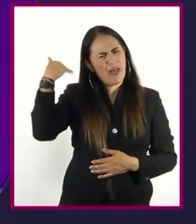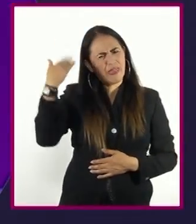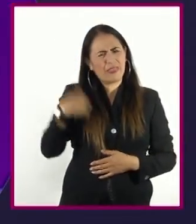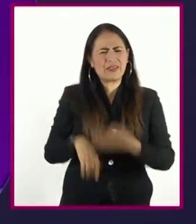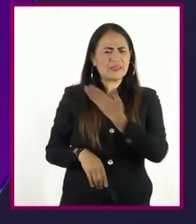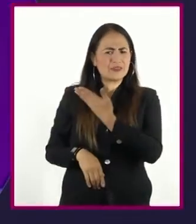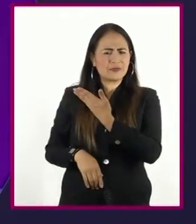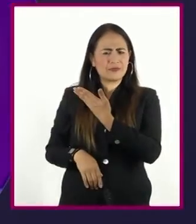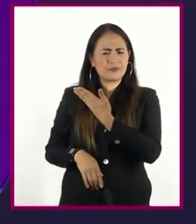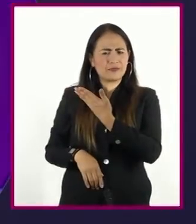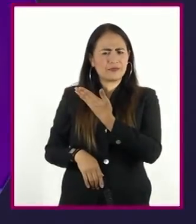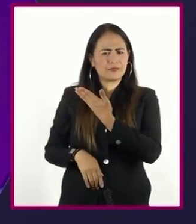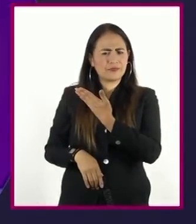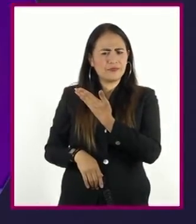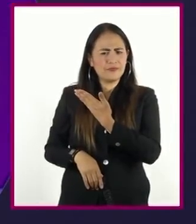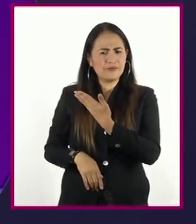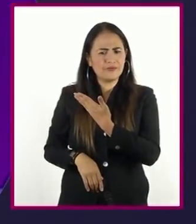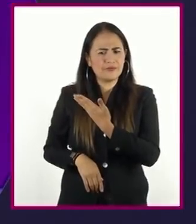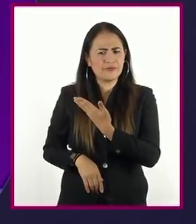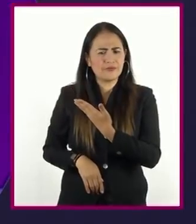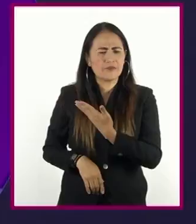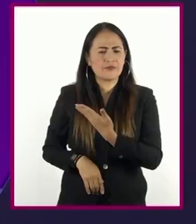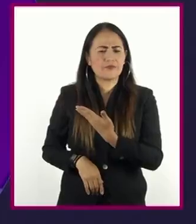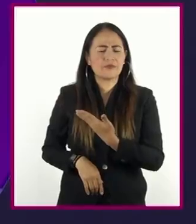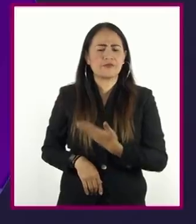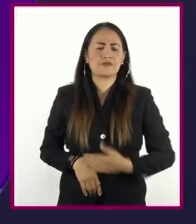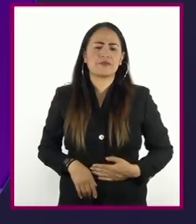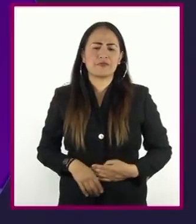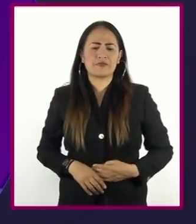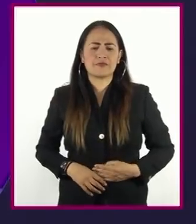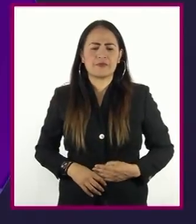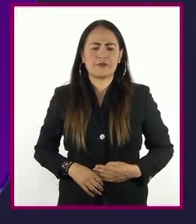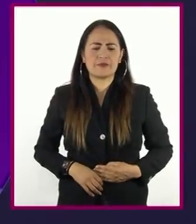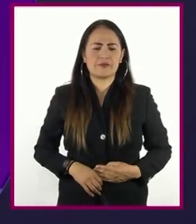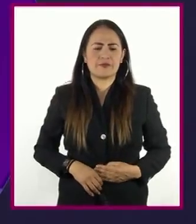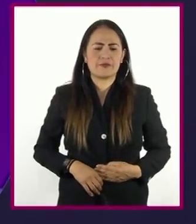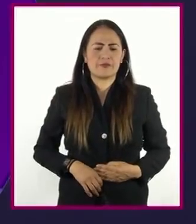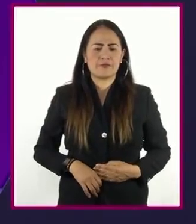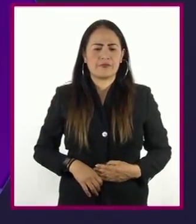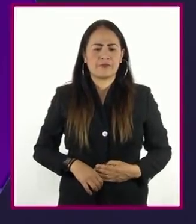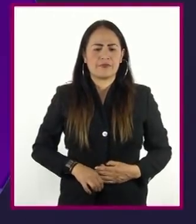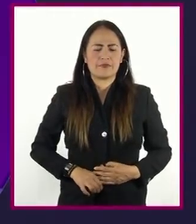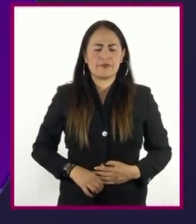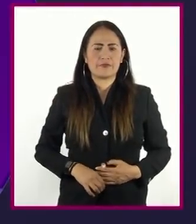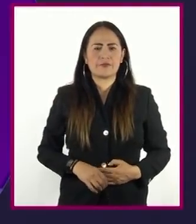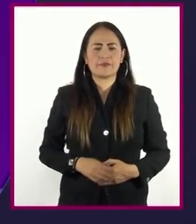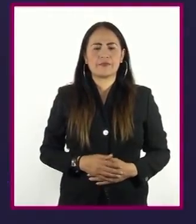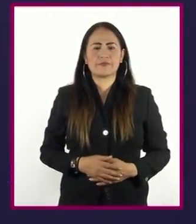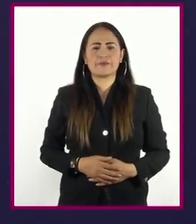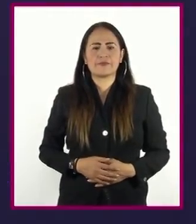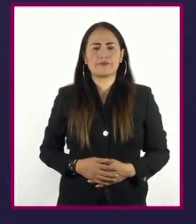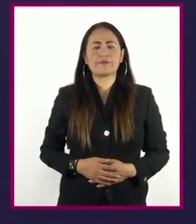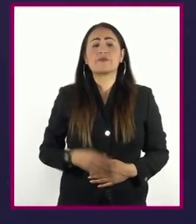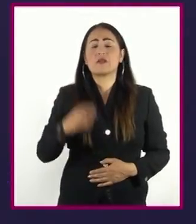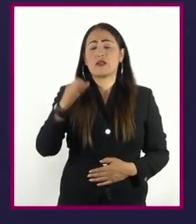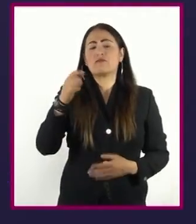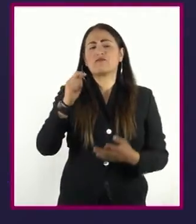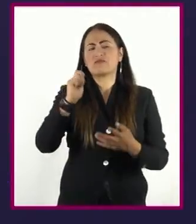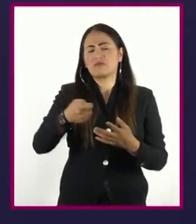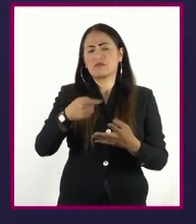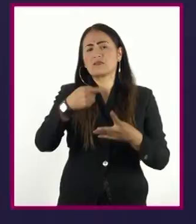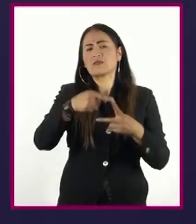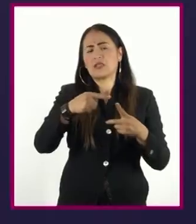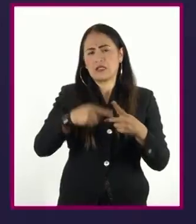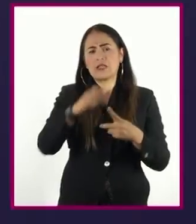frecuencia relativa es el cociente entre la frecuencia absoluta de un determinado valor y el número total de datos. En este caso,